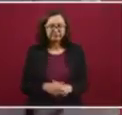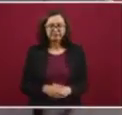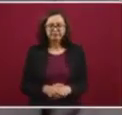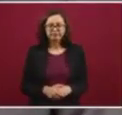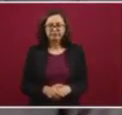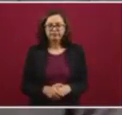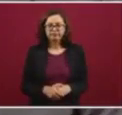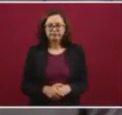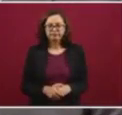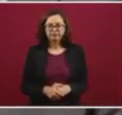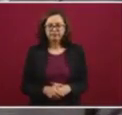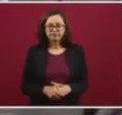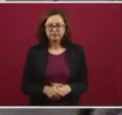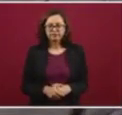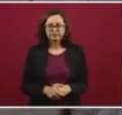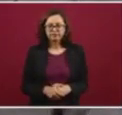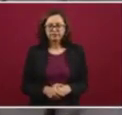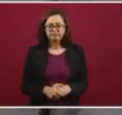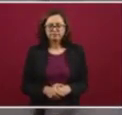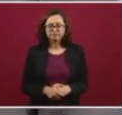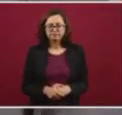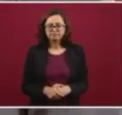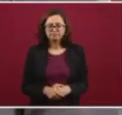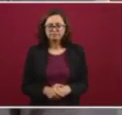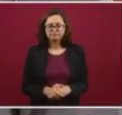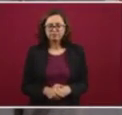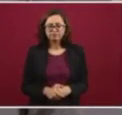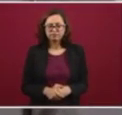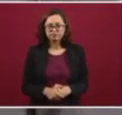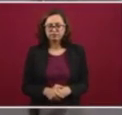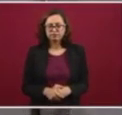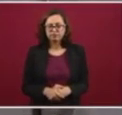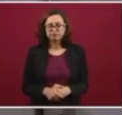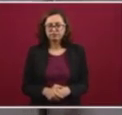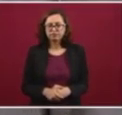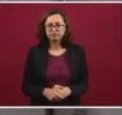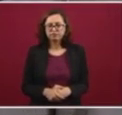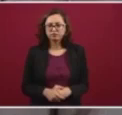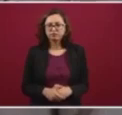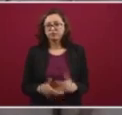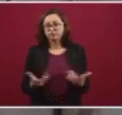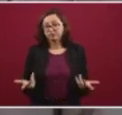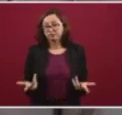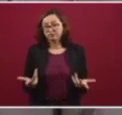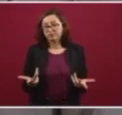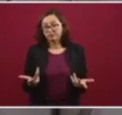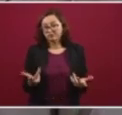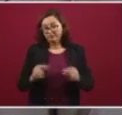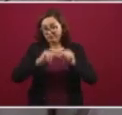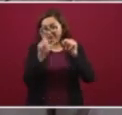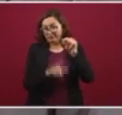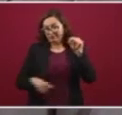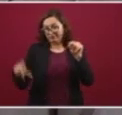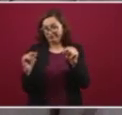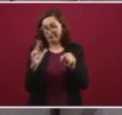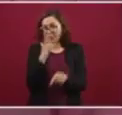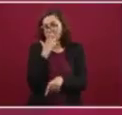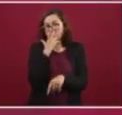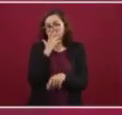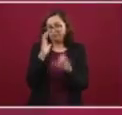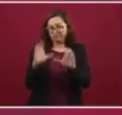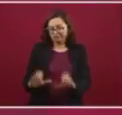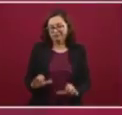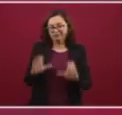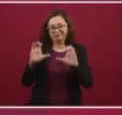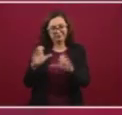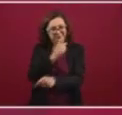buscando que no se nos afecte, ¿sí?, y que se cumpla lo